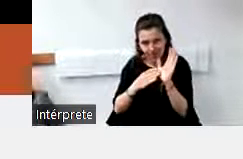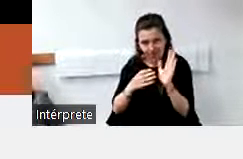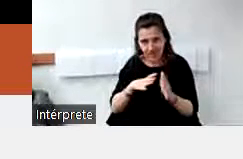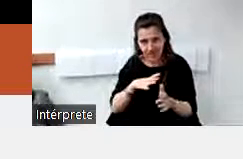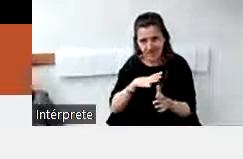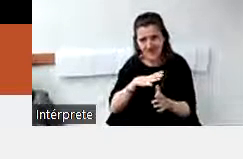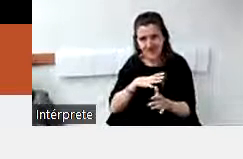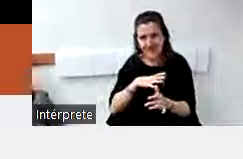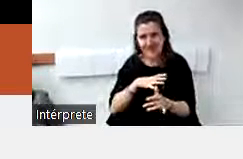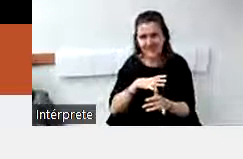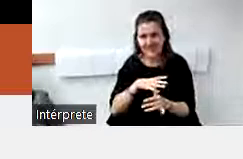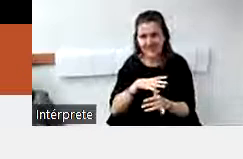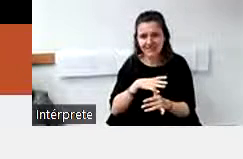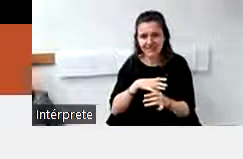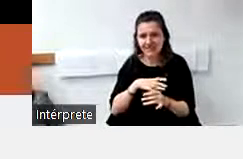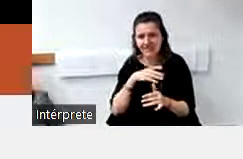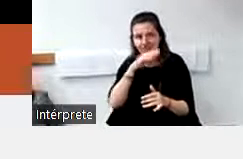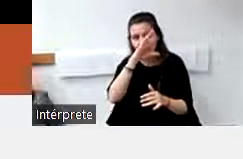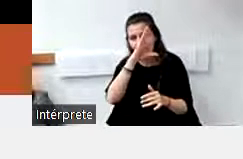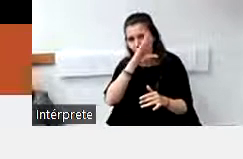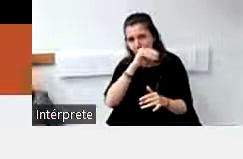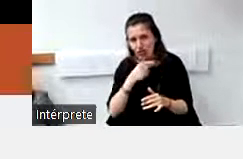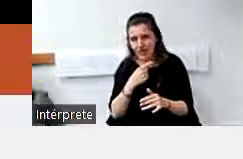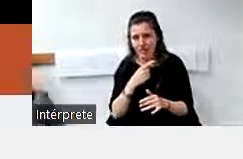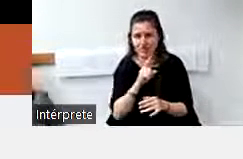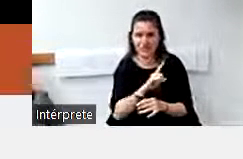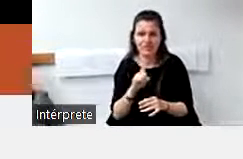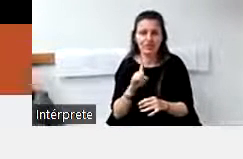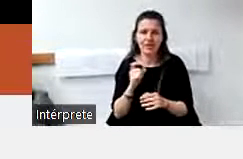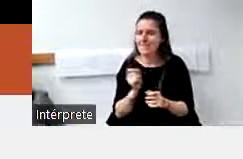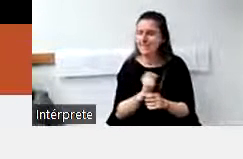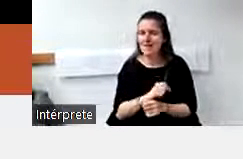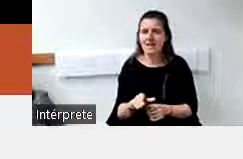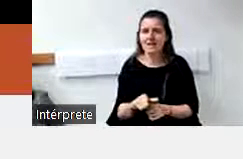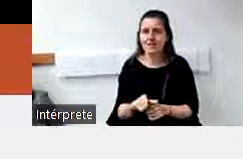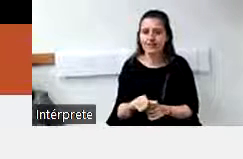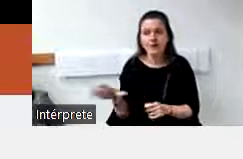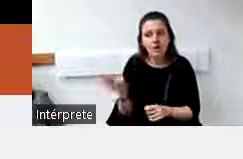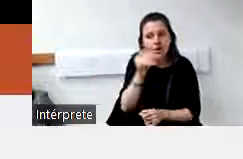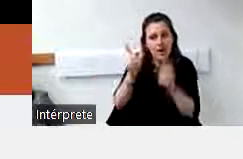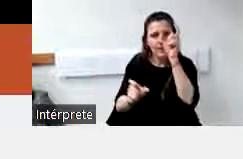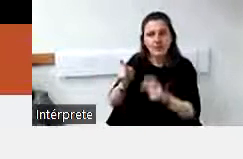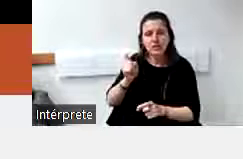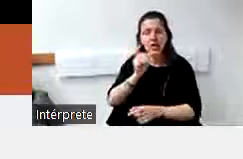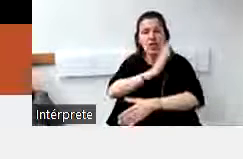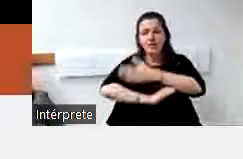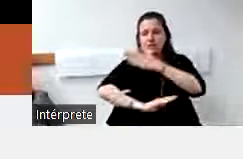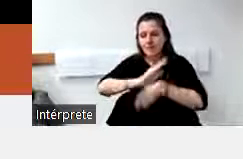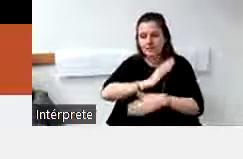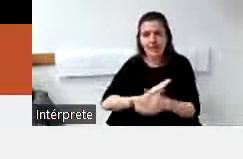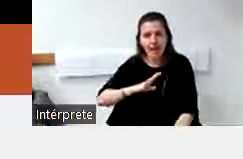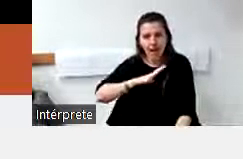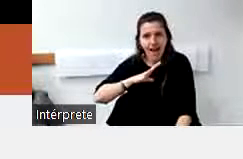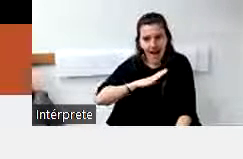Las personas con discapacidad tienen deseos, tienen necesidades sexuales. Las personas con